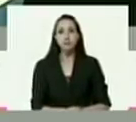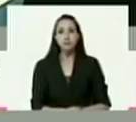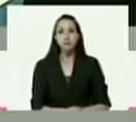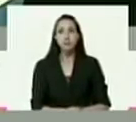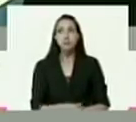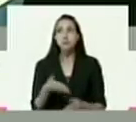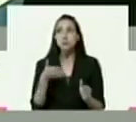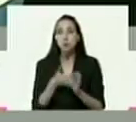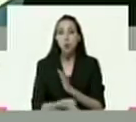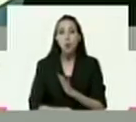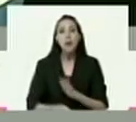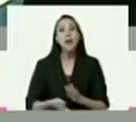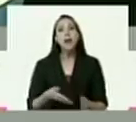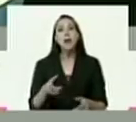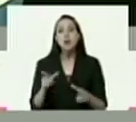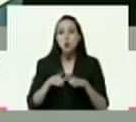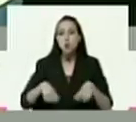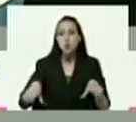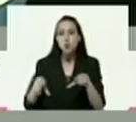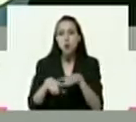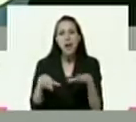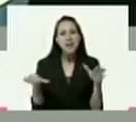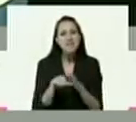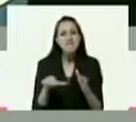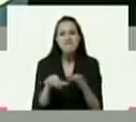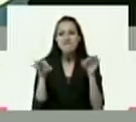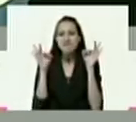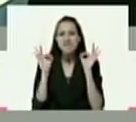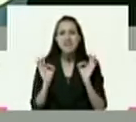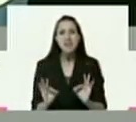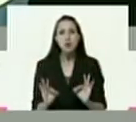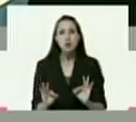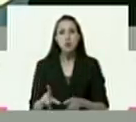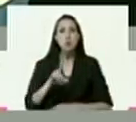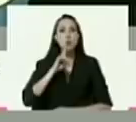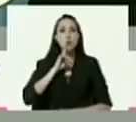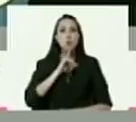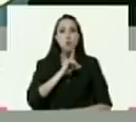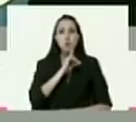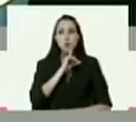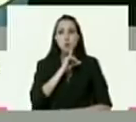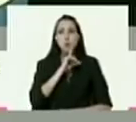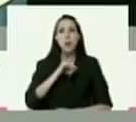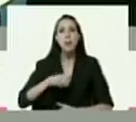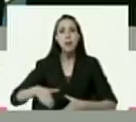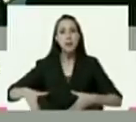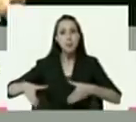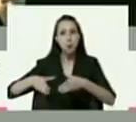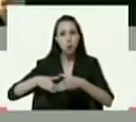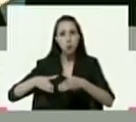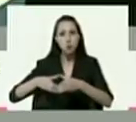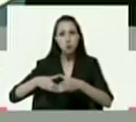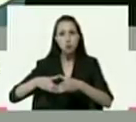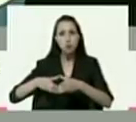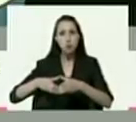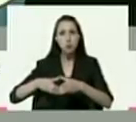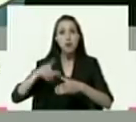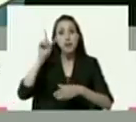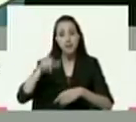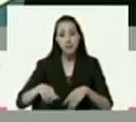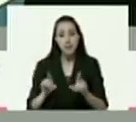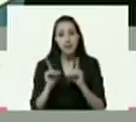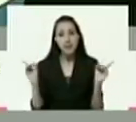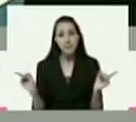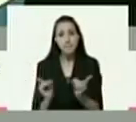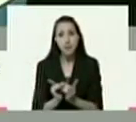ubicación exacta, nombre de del poblado, de la población, del departamento,